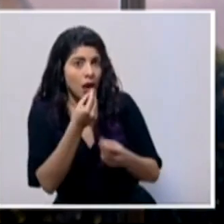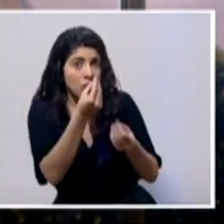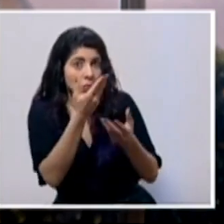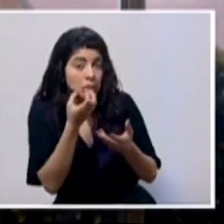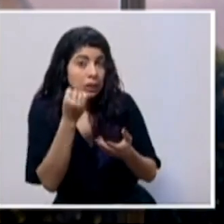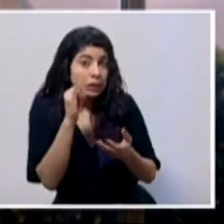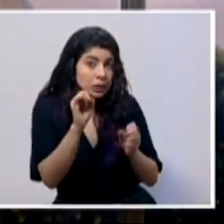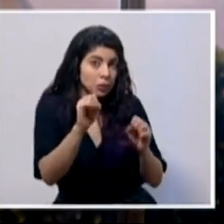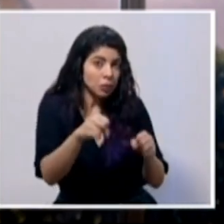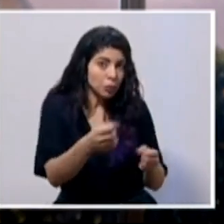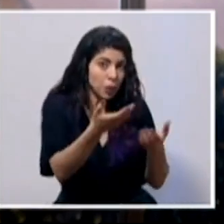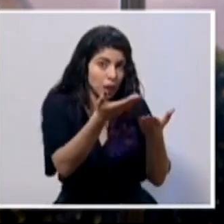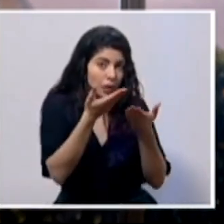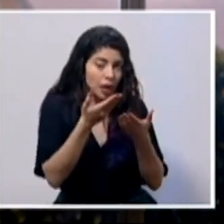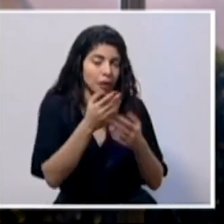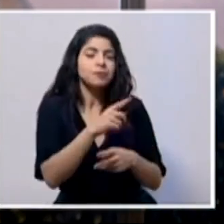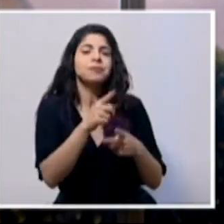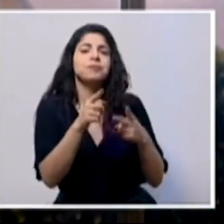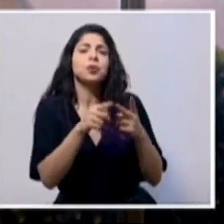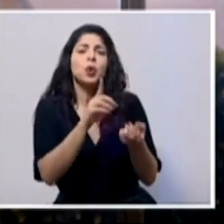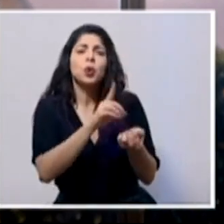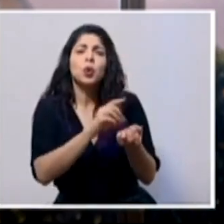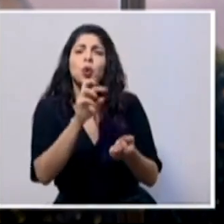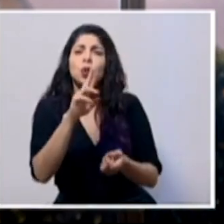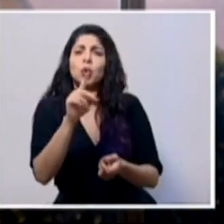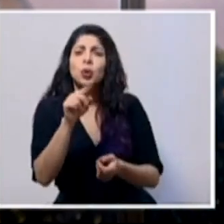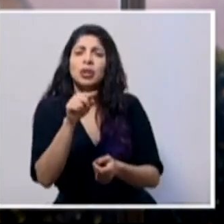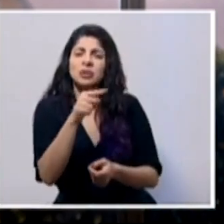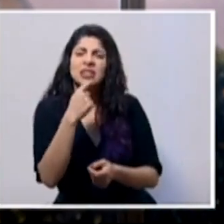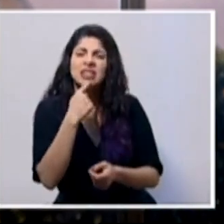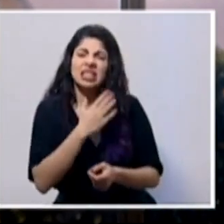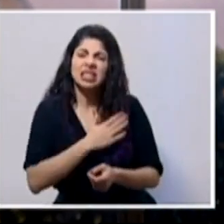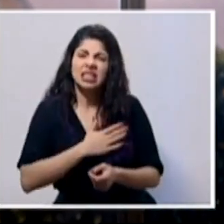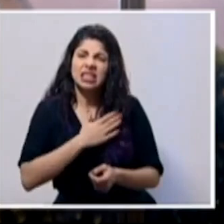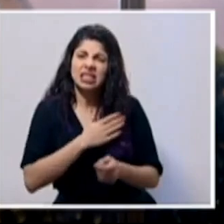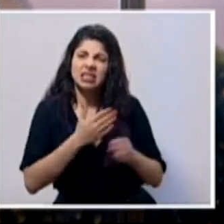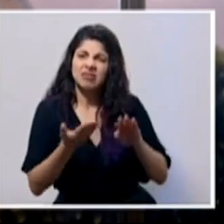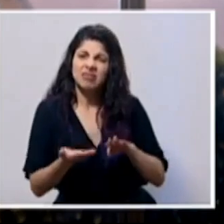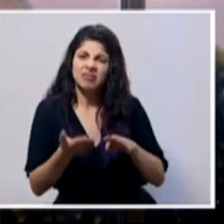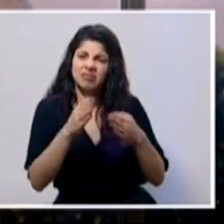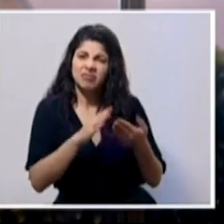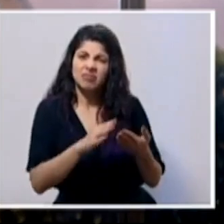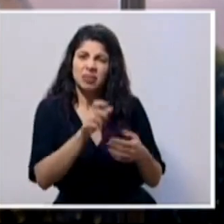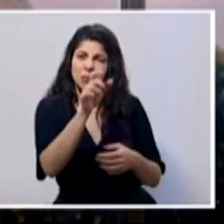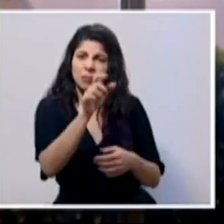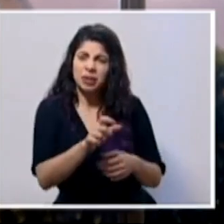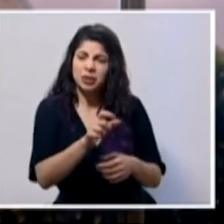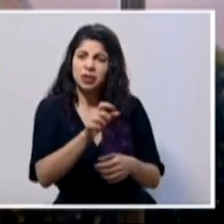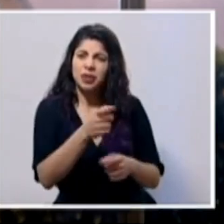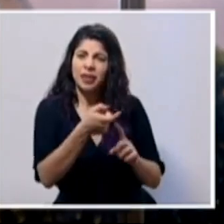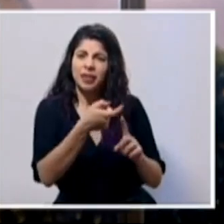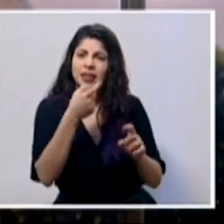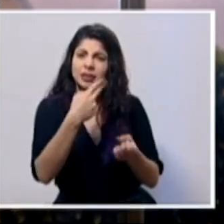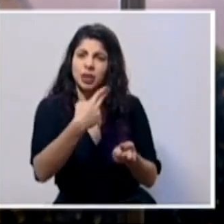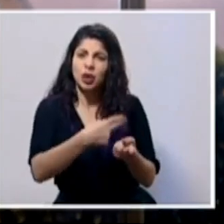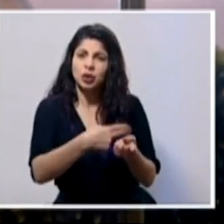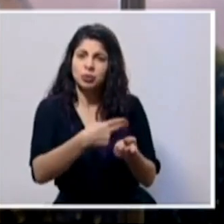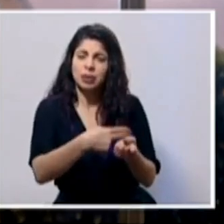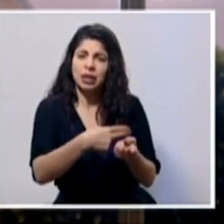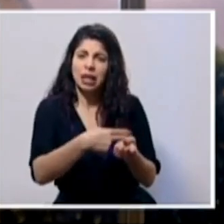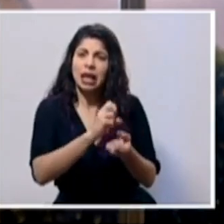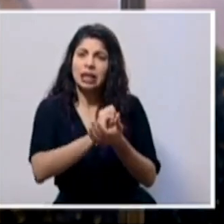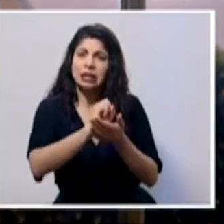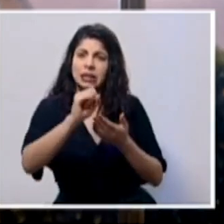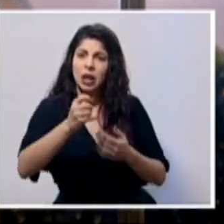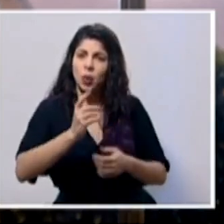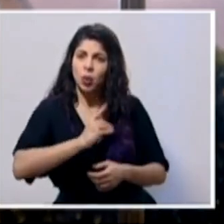lo puede aportar. Doctor Ruiz, usted acaba de comunicar el lamentable fallecimiento de una víctima del hospital, en el Hospital